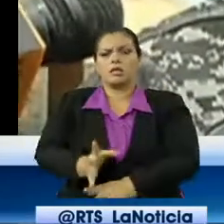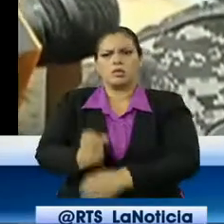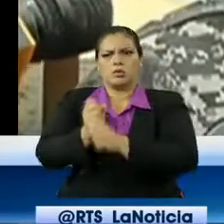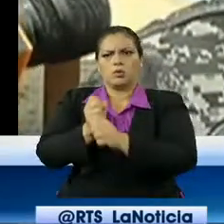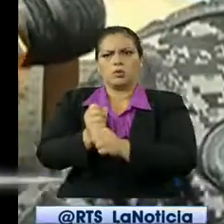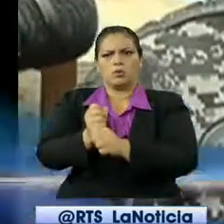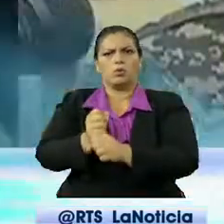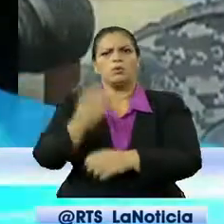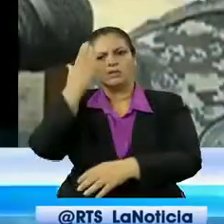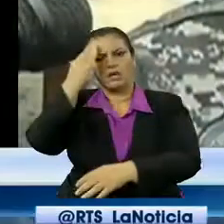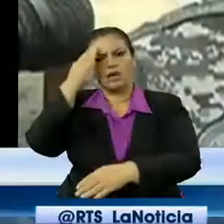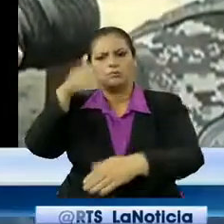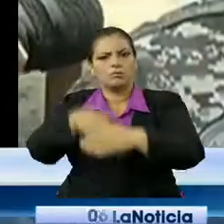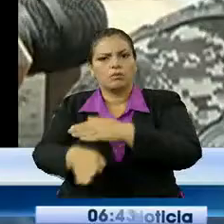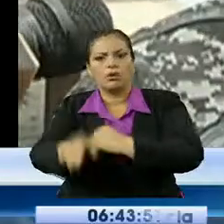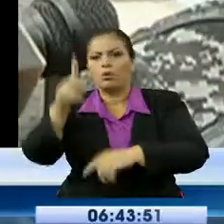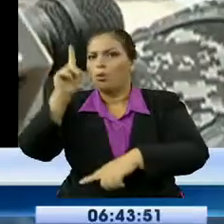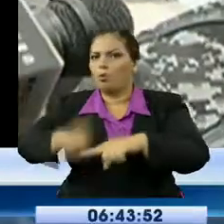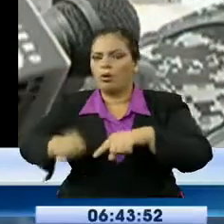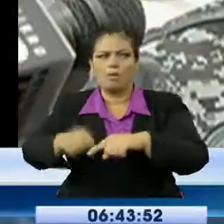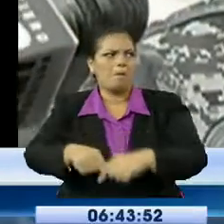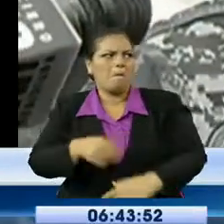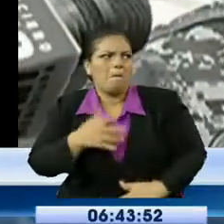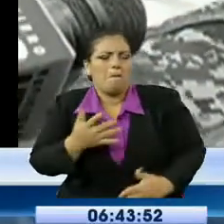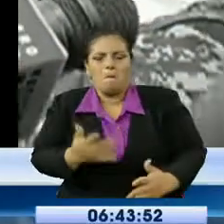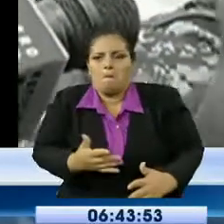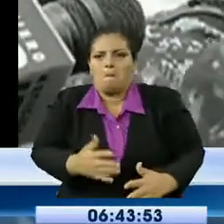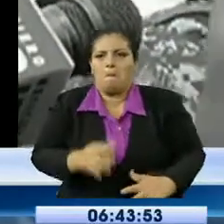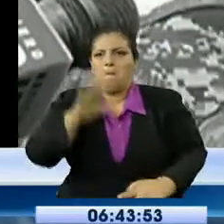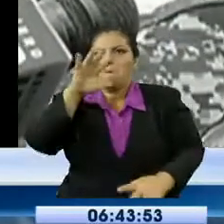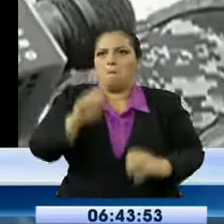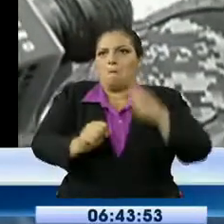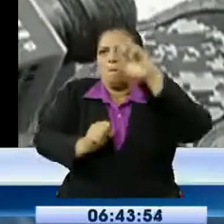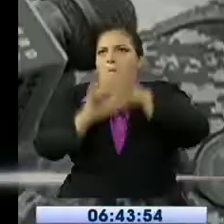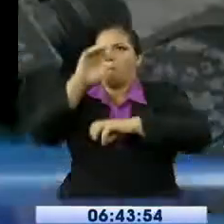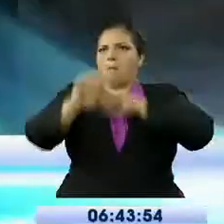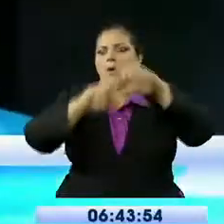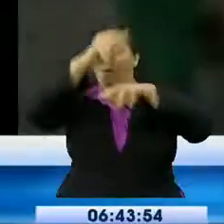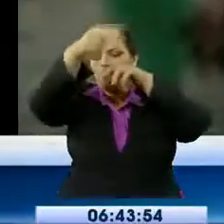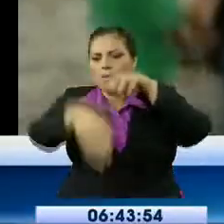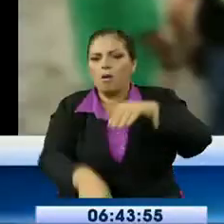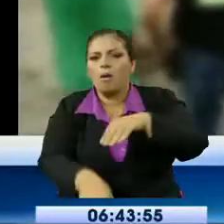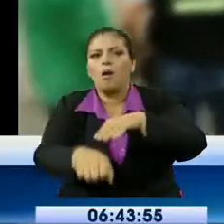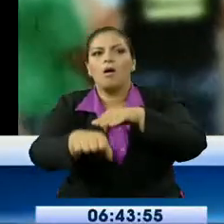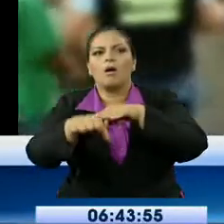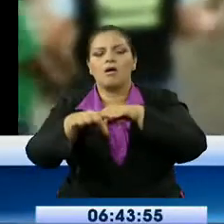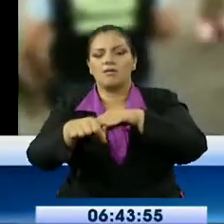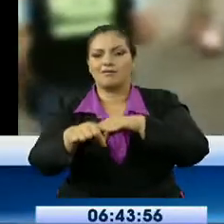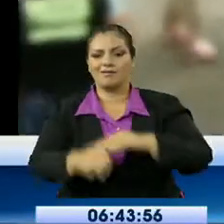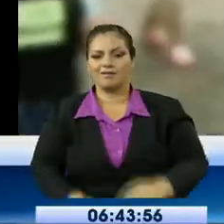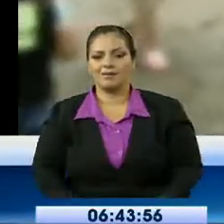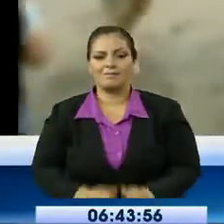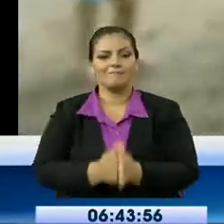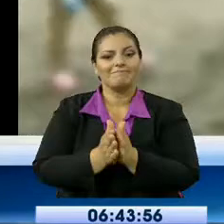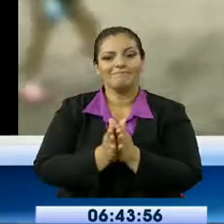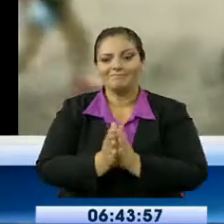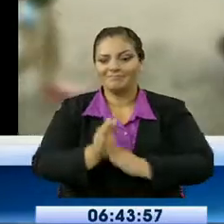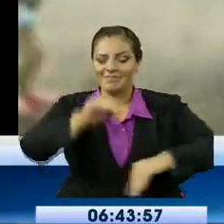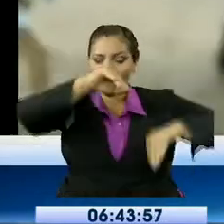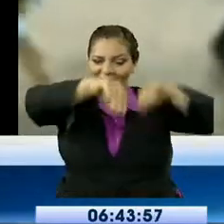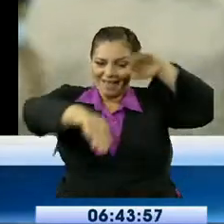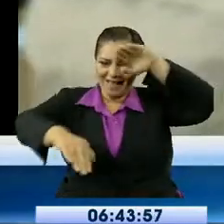refrescar ha sufrido un golpe casi a la altura de la frente. Sin embargo, un pescador quien prefirió no